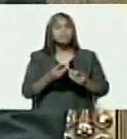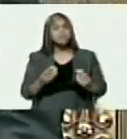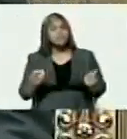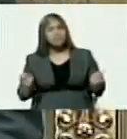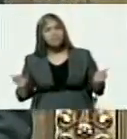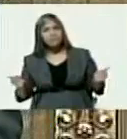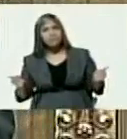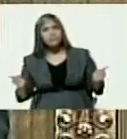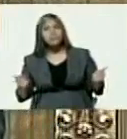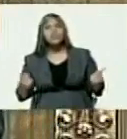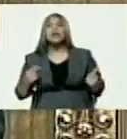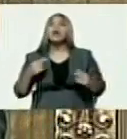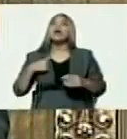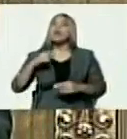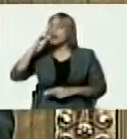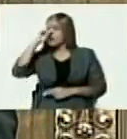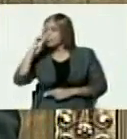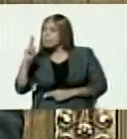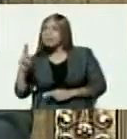las diferencias.